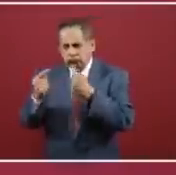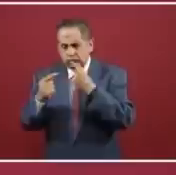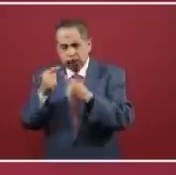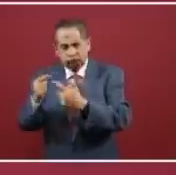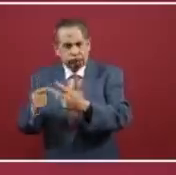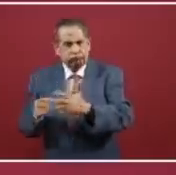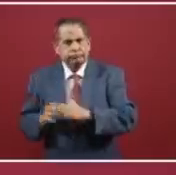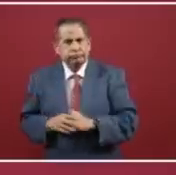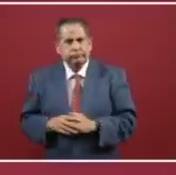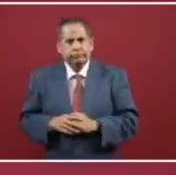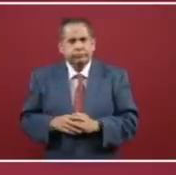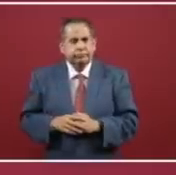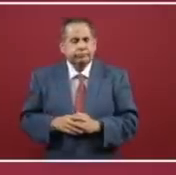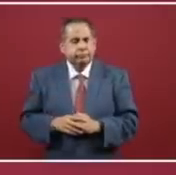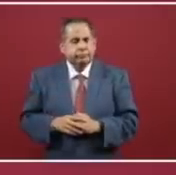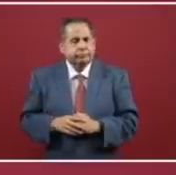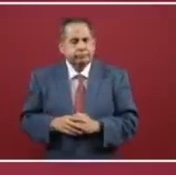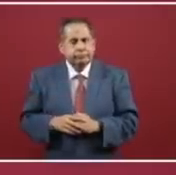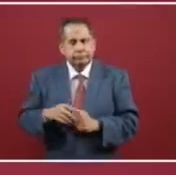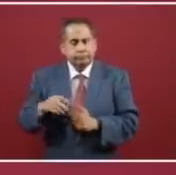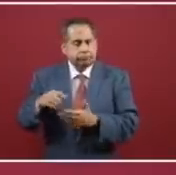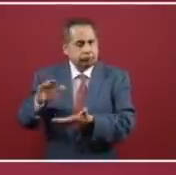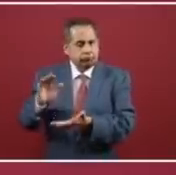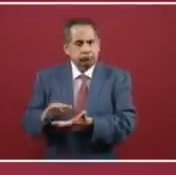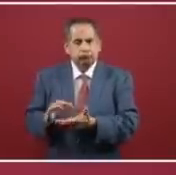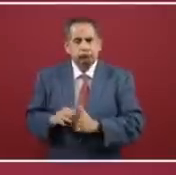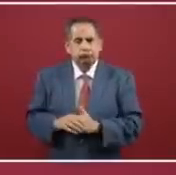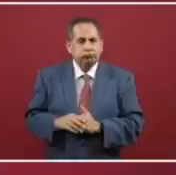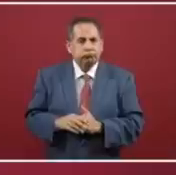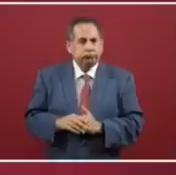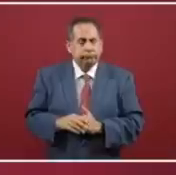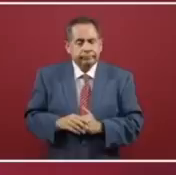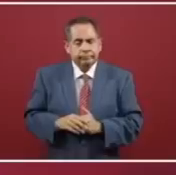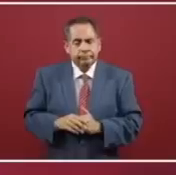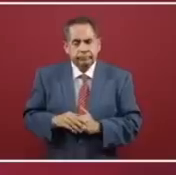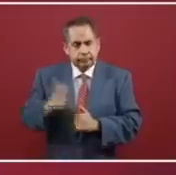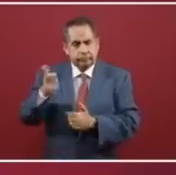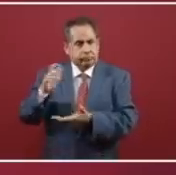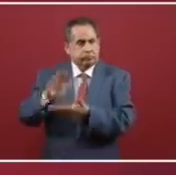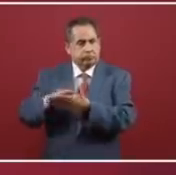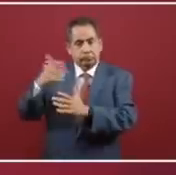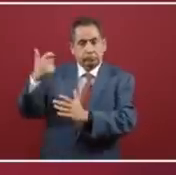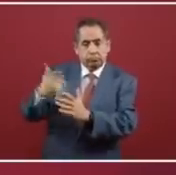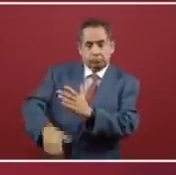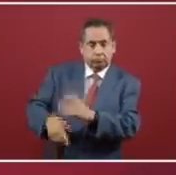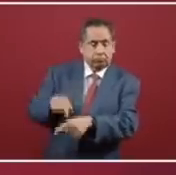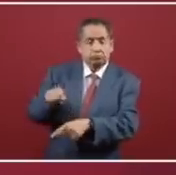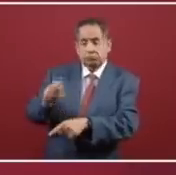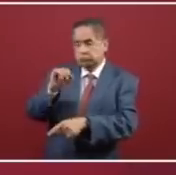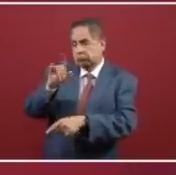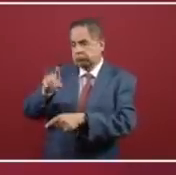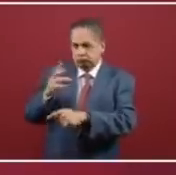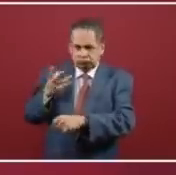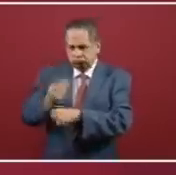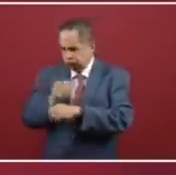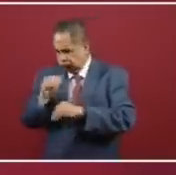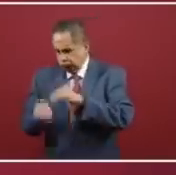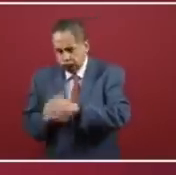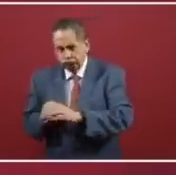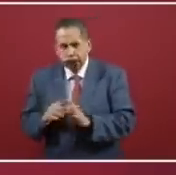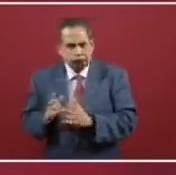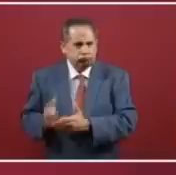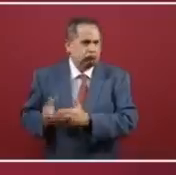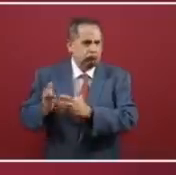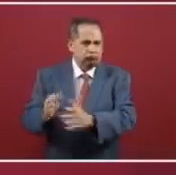e menos costo por la obra ya